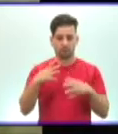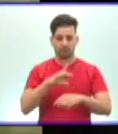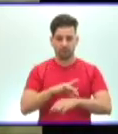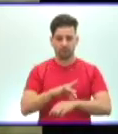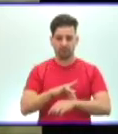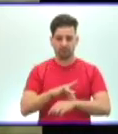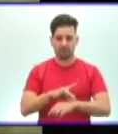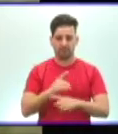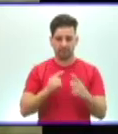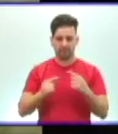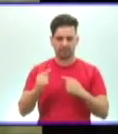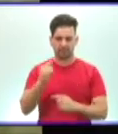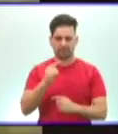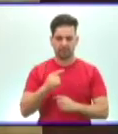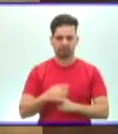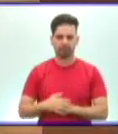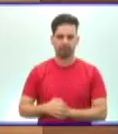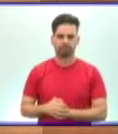historia.